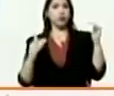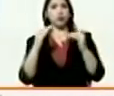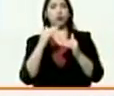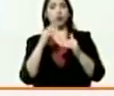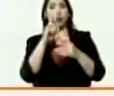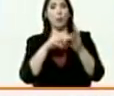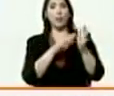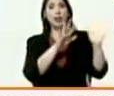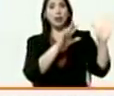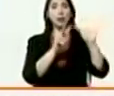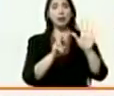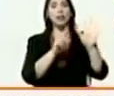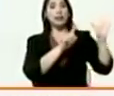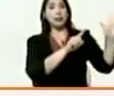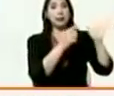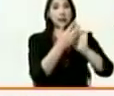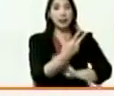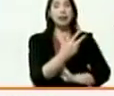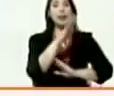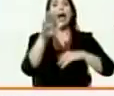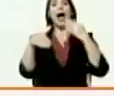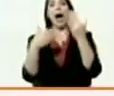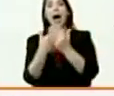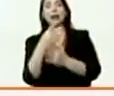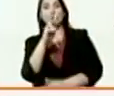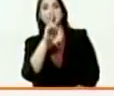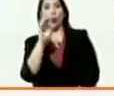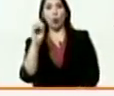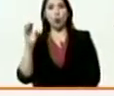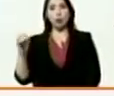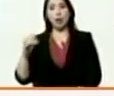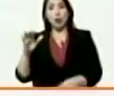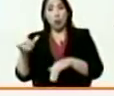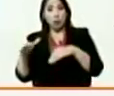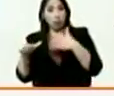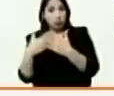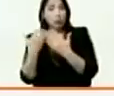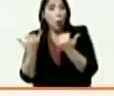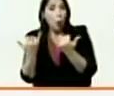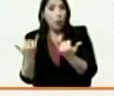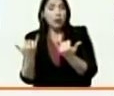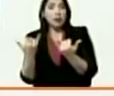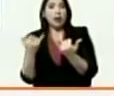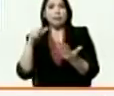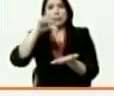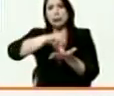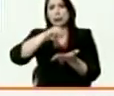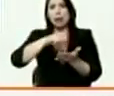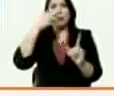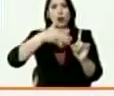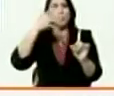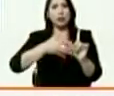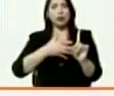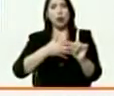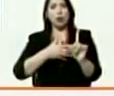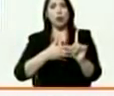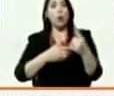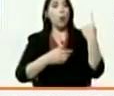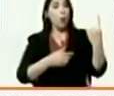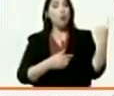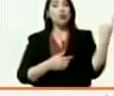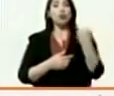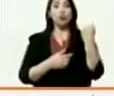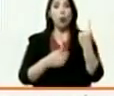de 63 a 200. Los centros de formación pasaron de ser uno solo